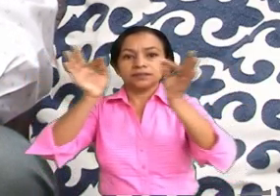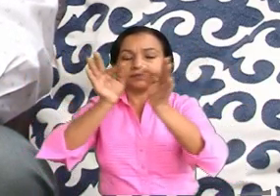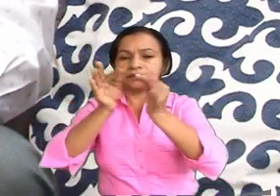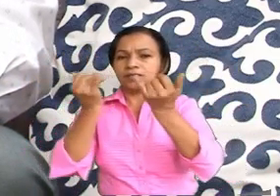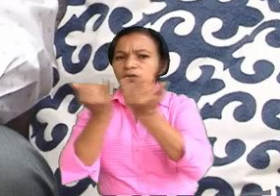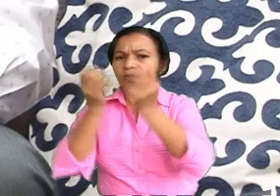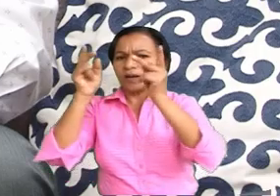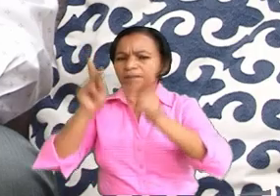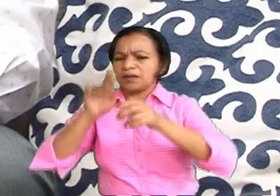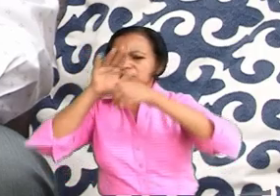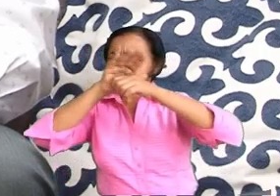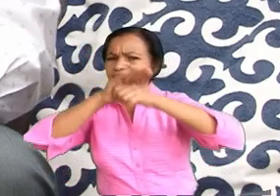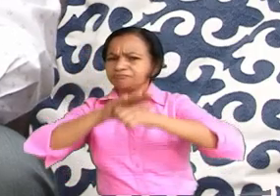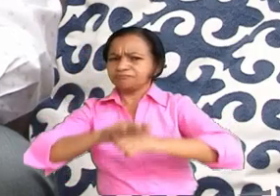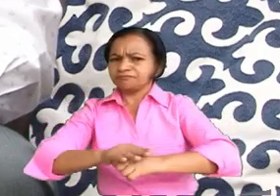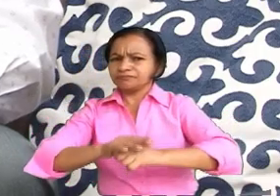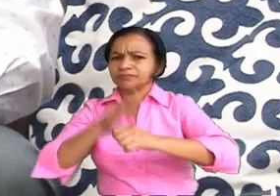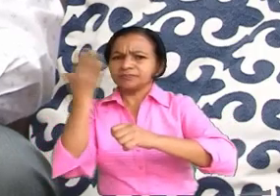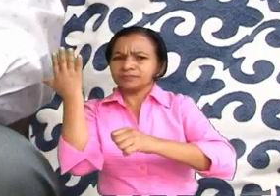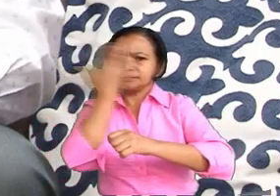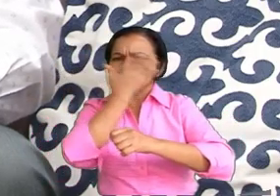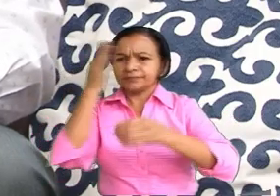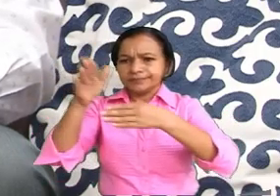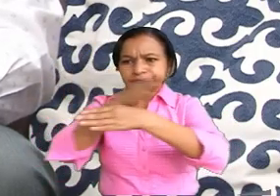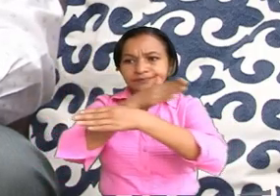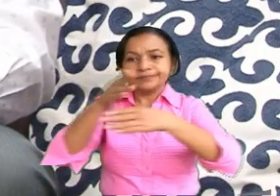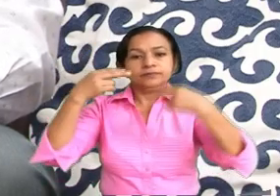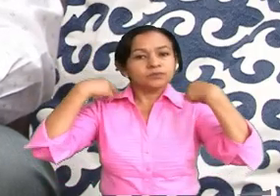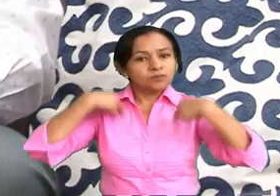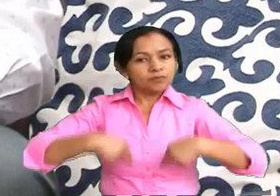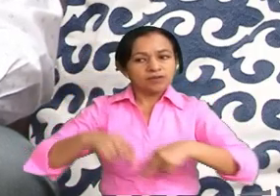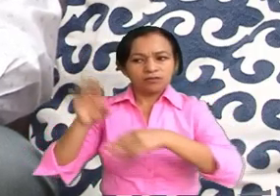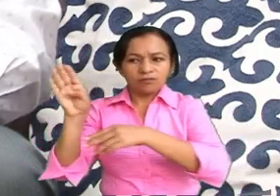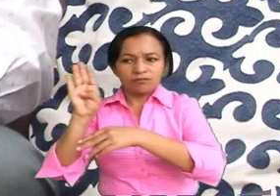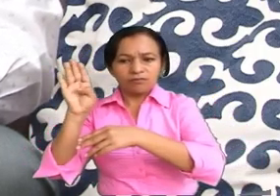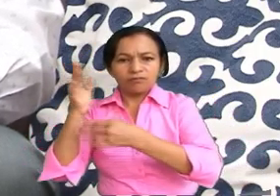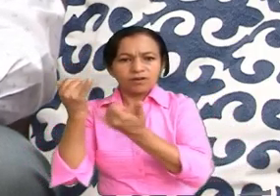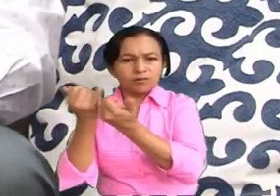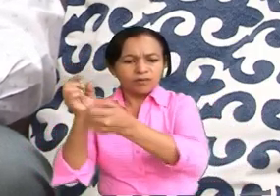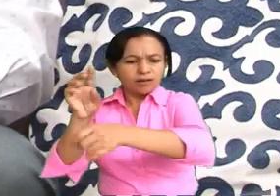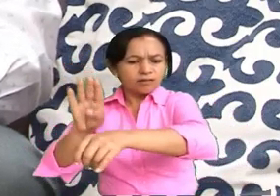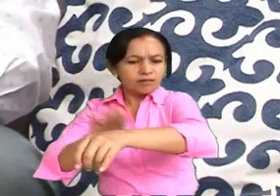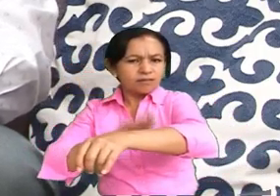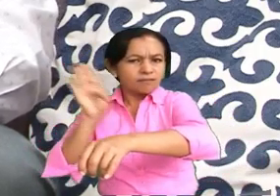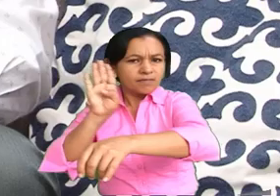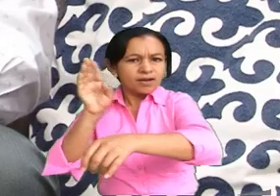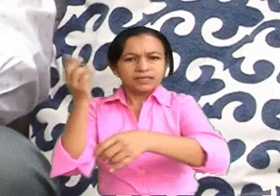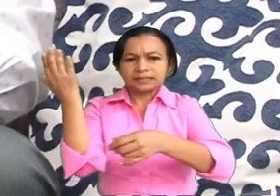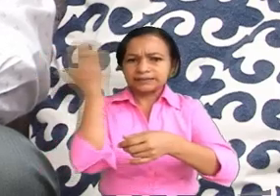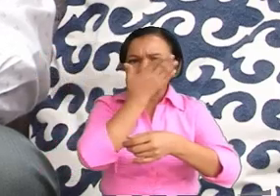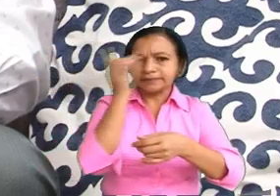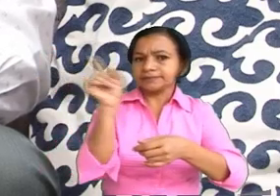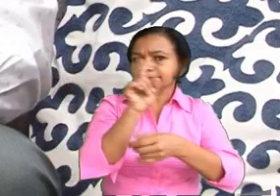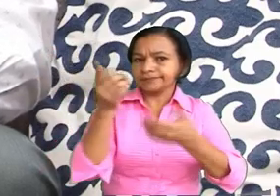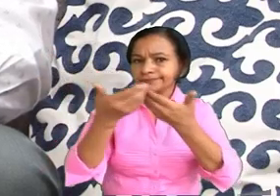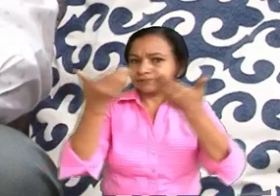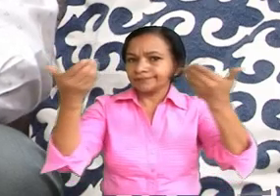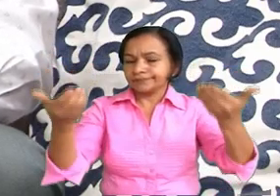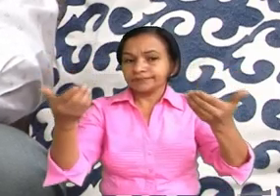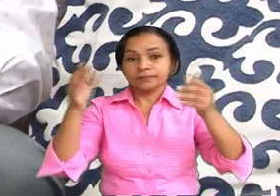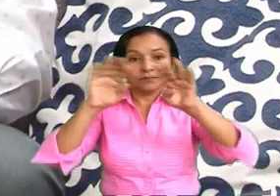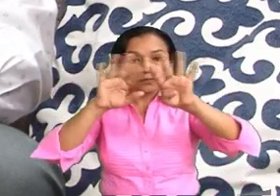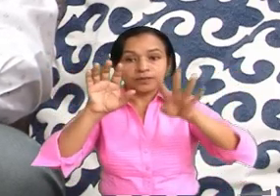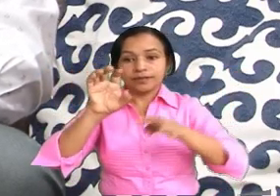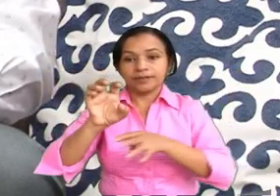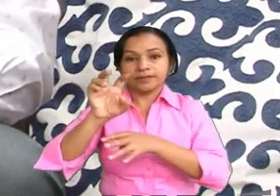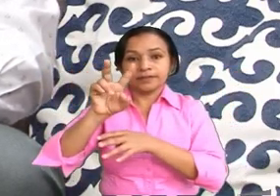discriminación, segregación y también diferenciación de los seres humanos. Para ello, hoy contamos con la presencia de la compañera Evelyn Aburto, quien es